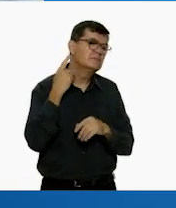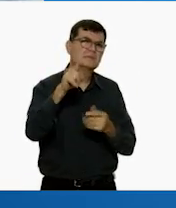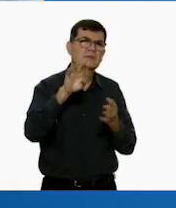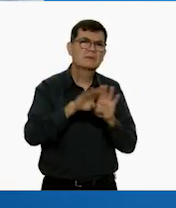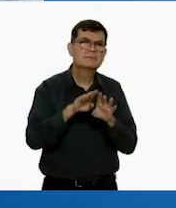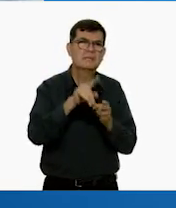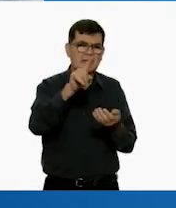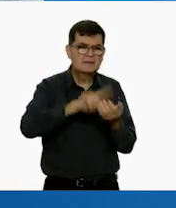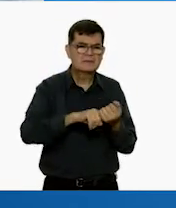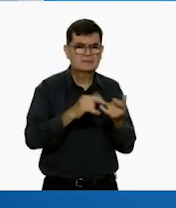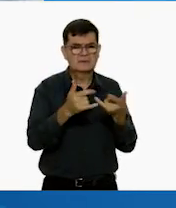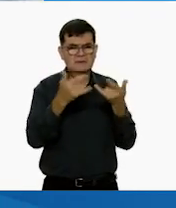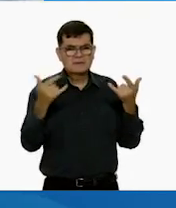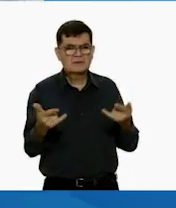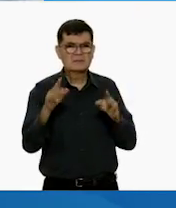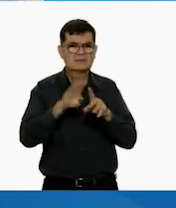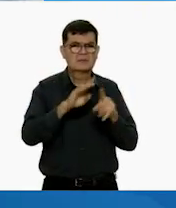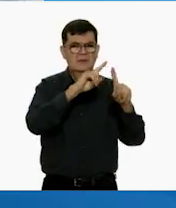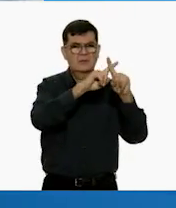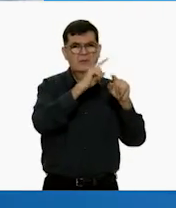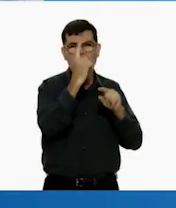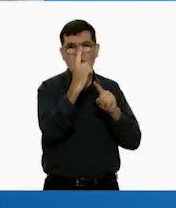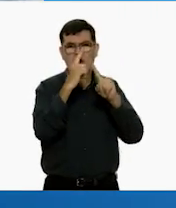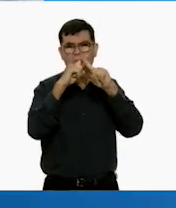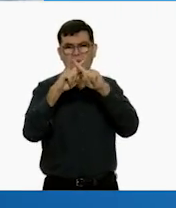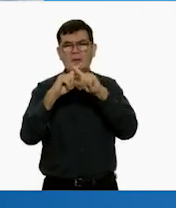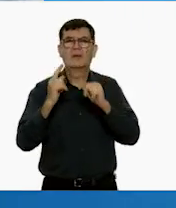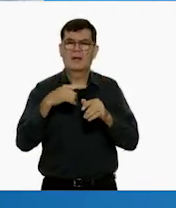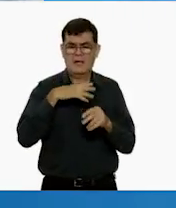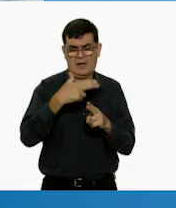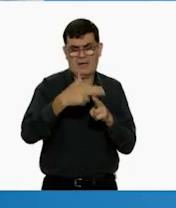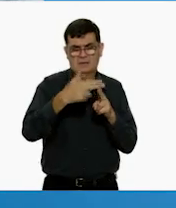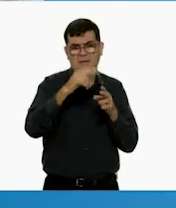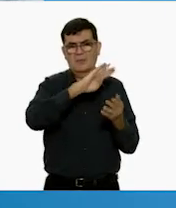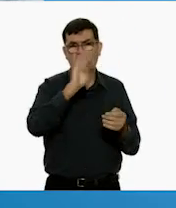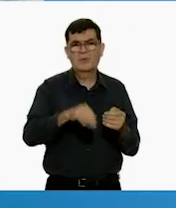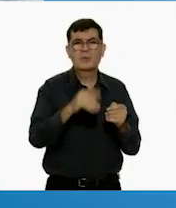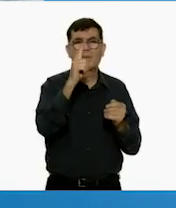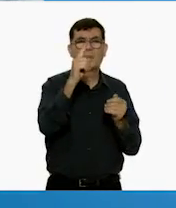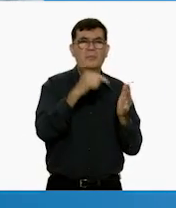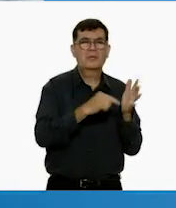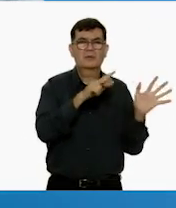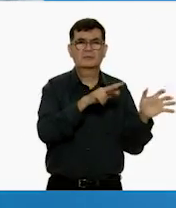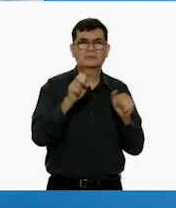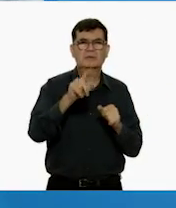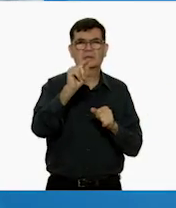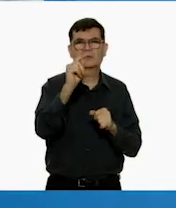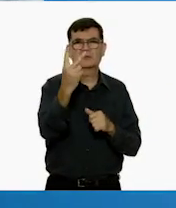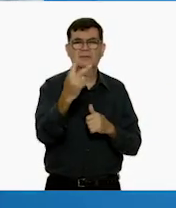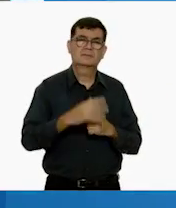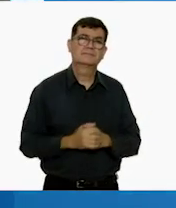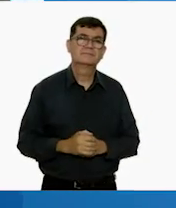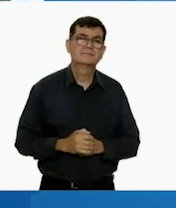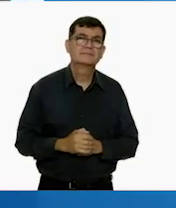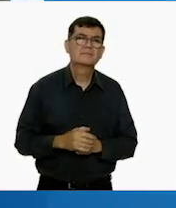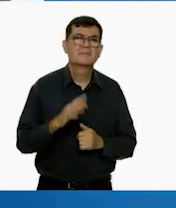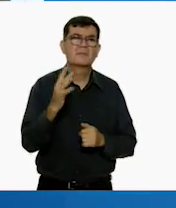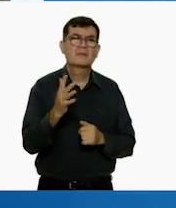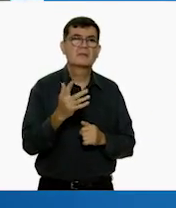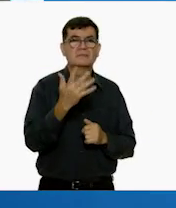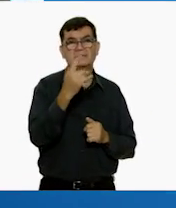historia política del siglo XIX en México hasta su muerte, ¿no?, hasta 1872, mediados de los 70.